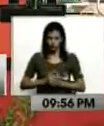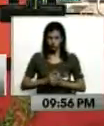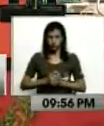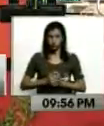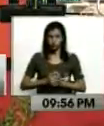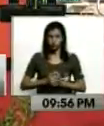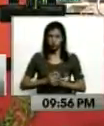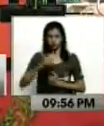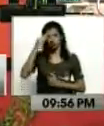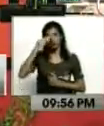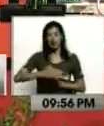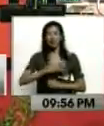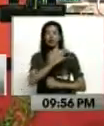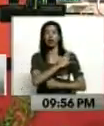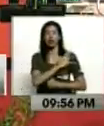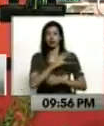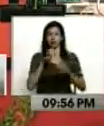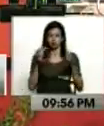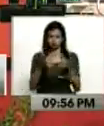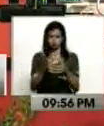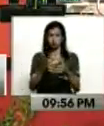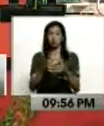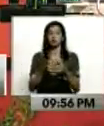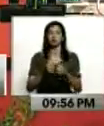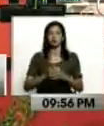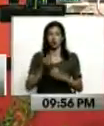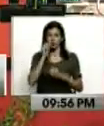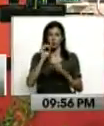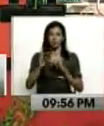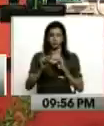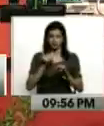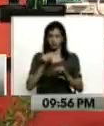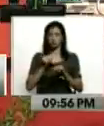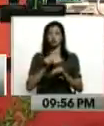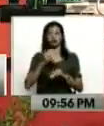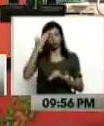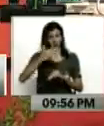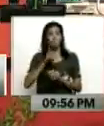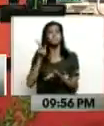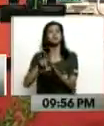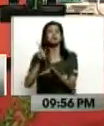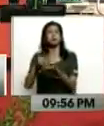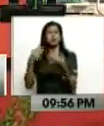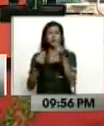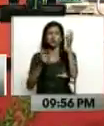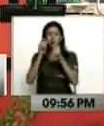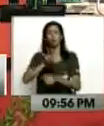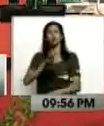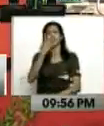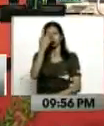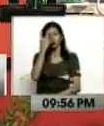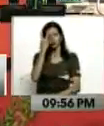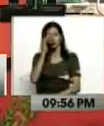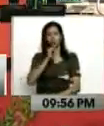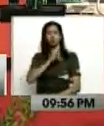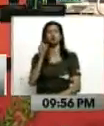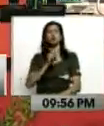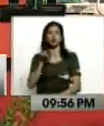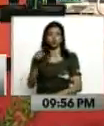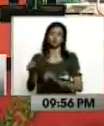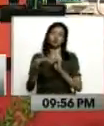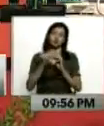hermano el general de división de jes Soldado del 4 de Febrero estuvo en